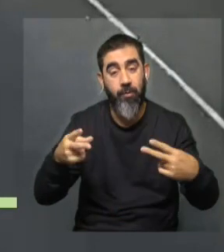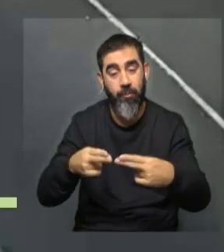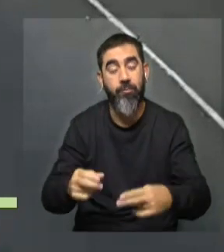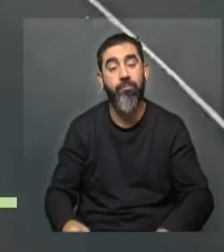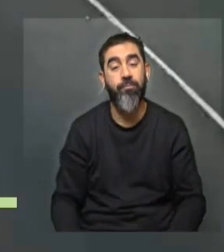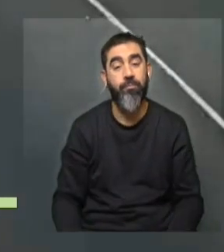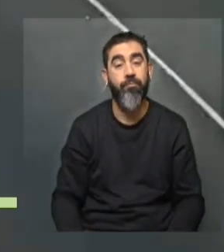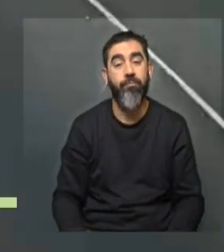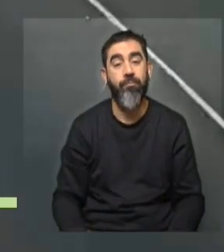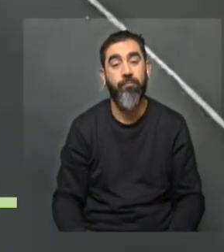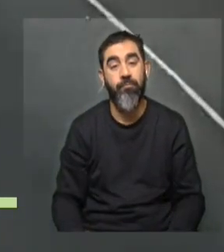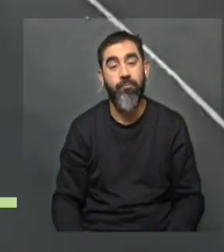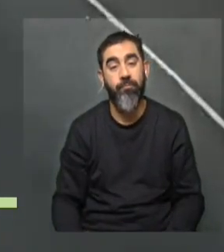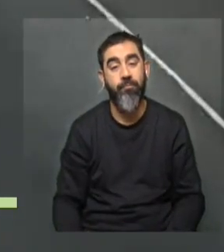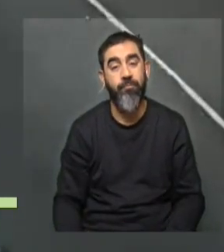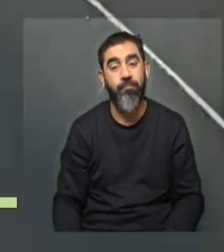también